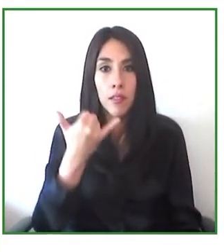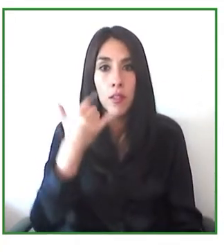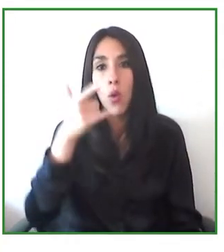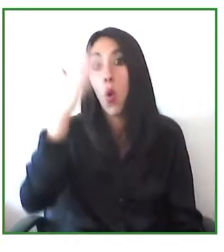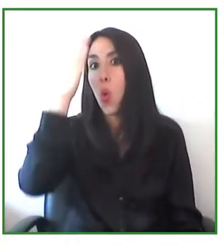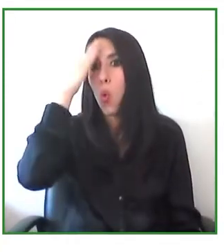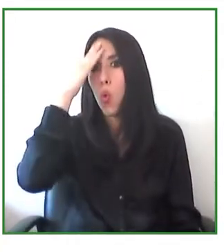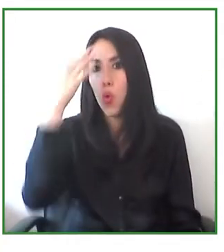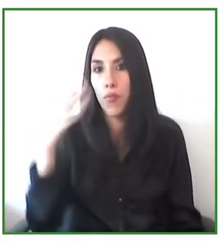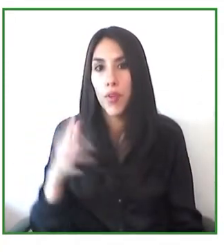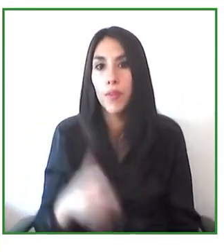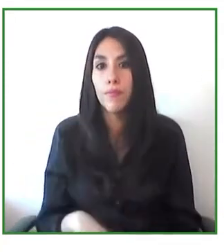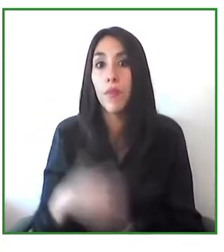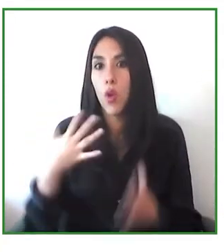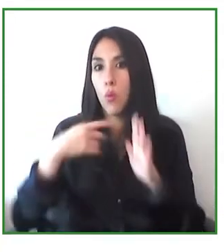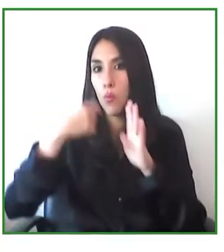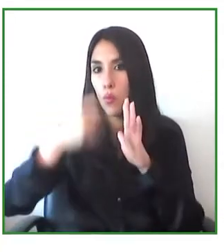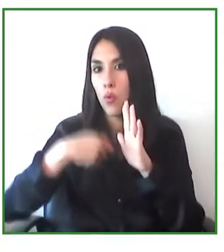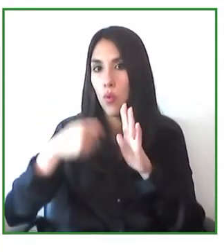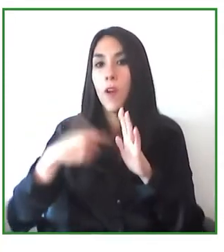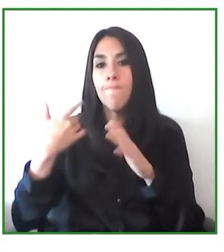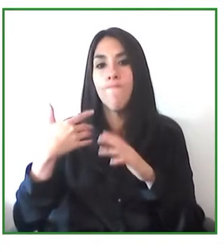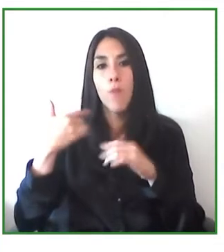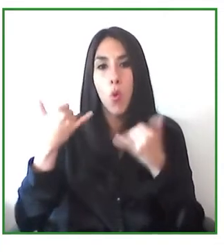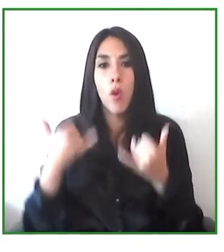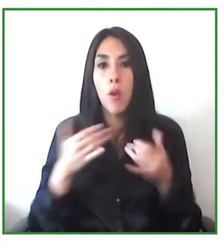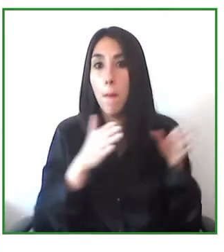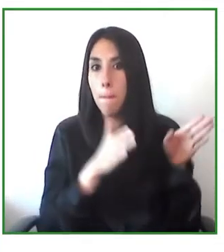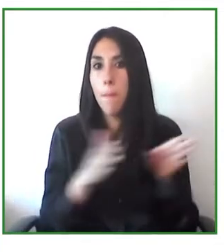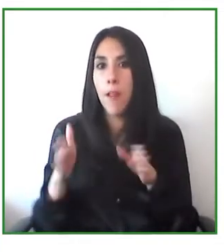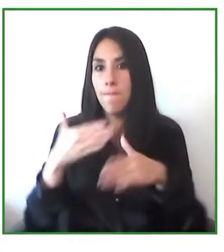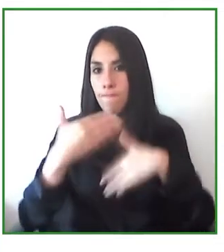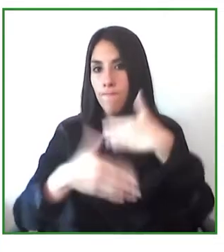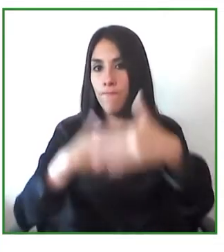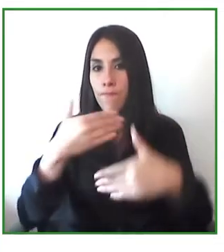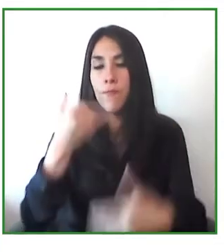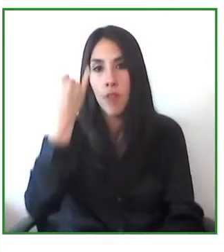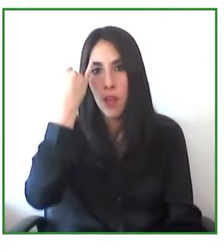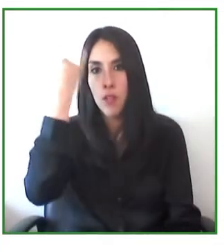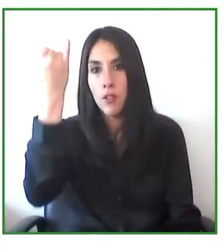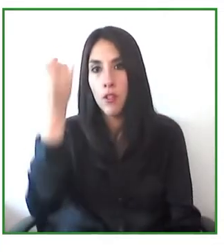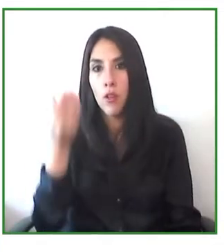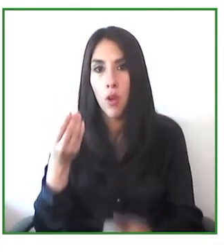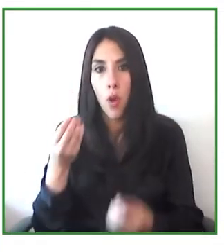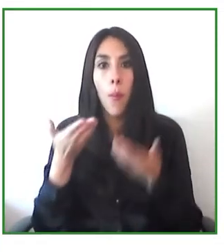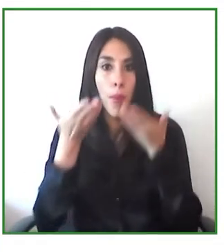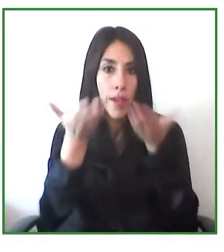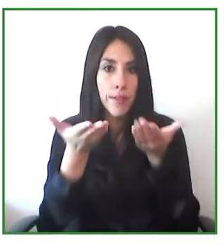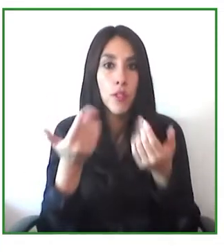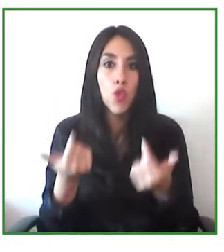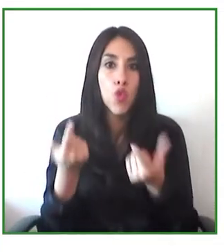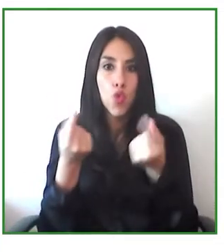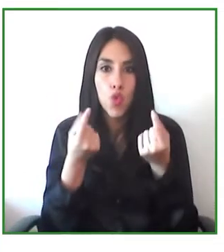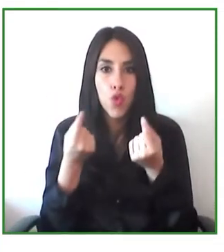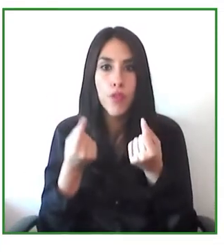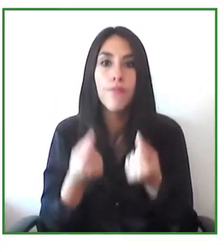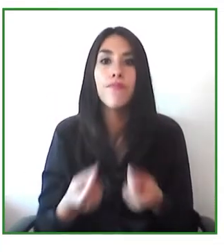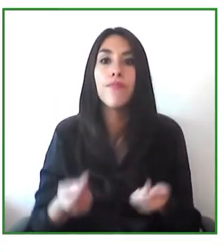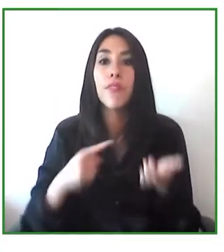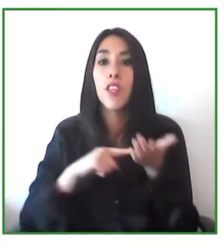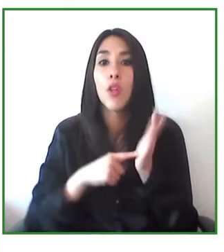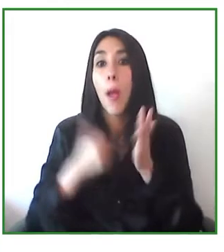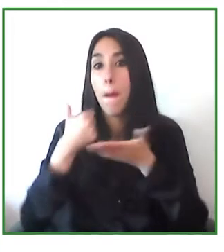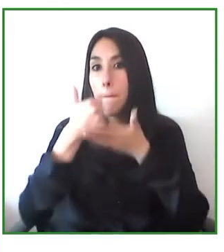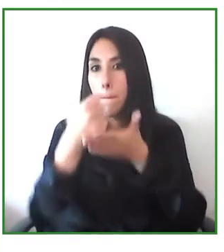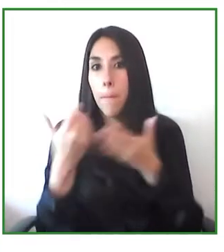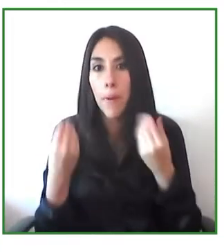está implementando tres soluciones tecnológicas que van a favorecer principalmente la inclusión laboral de las personas